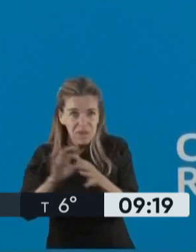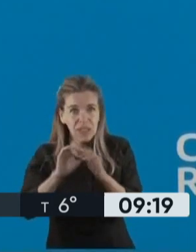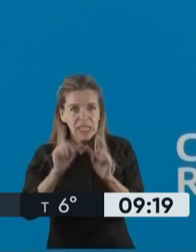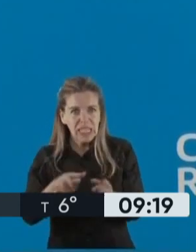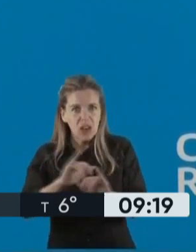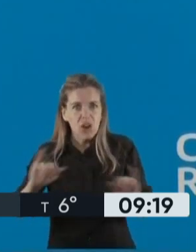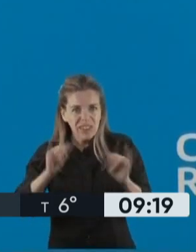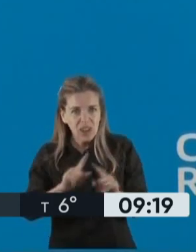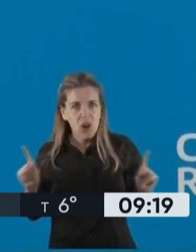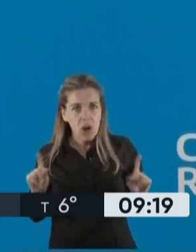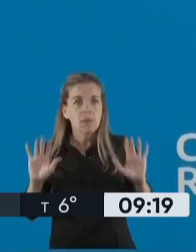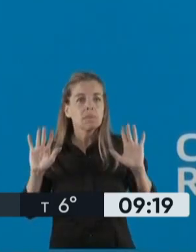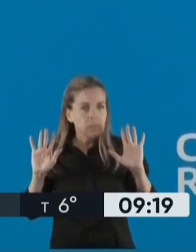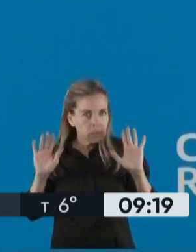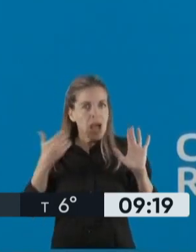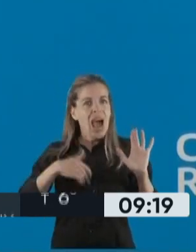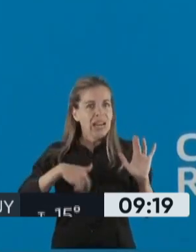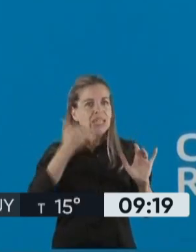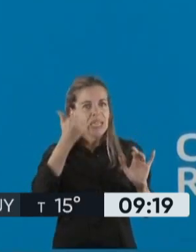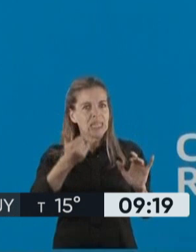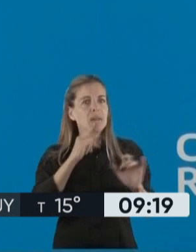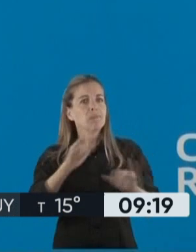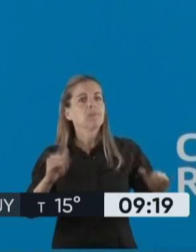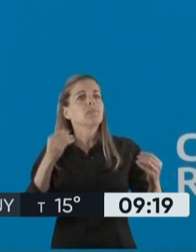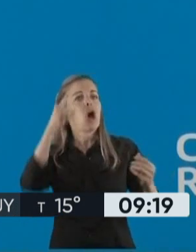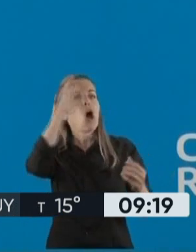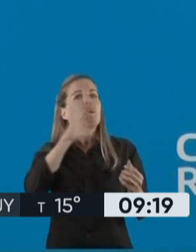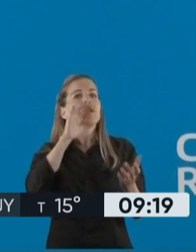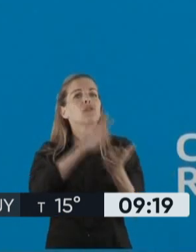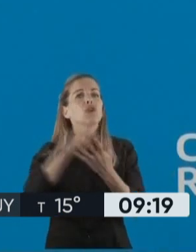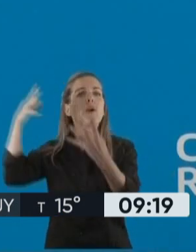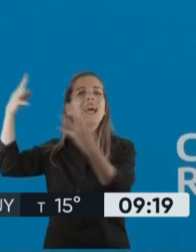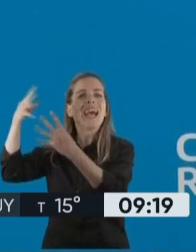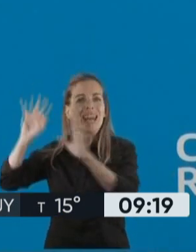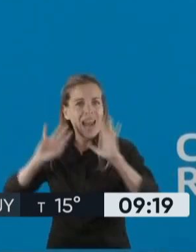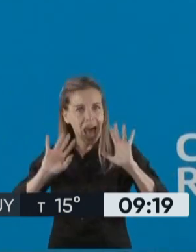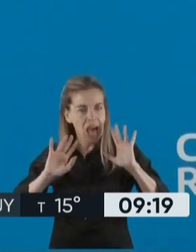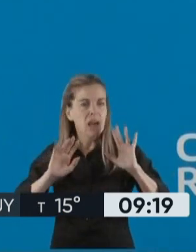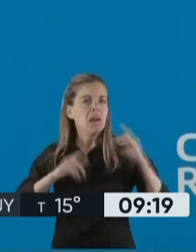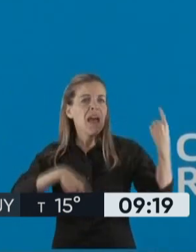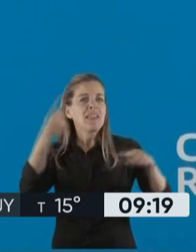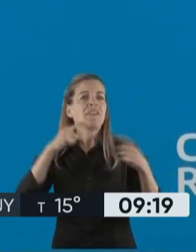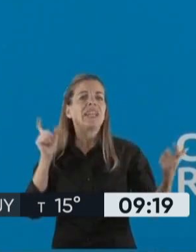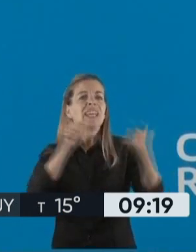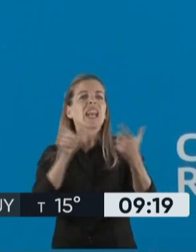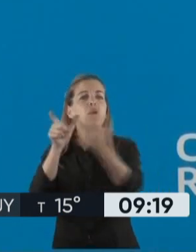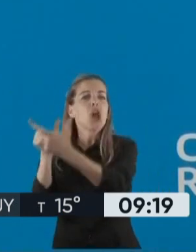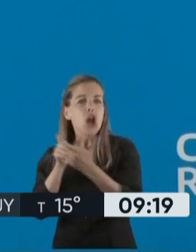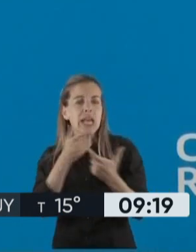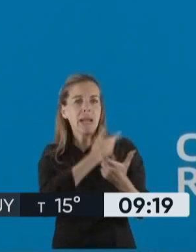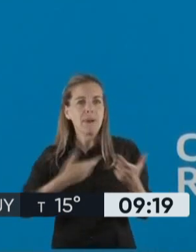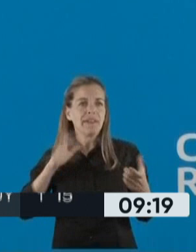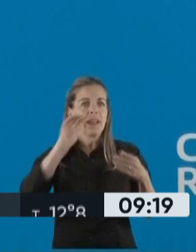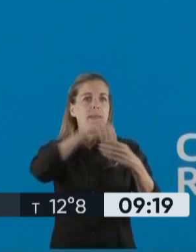Argentina planteó su postura con respecto a la guerra y con respecto a la invasión rusa a Ucrania en todos los foros internacionales de los cuales forma